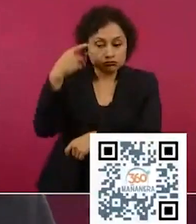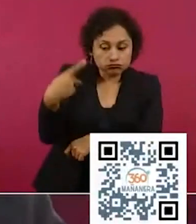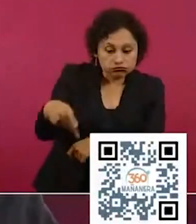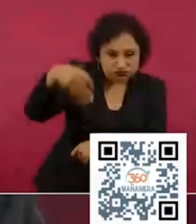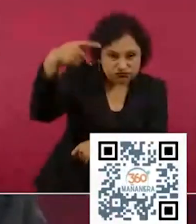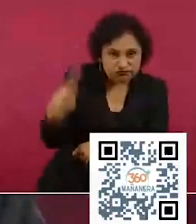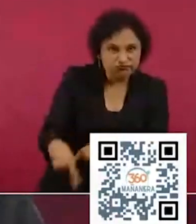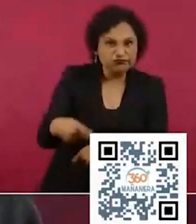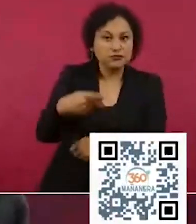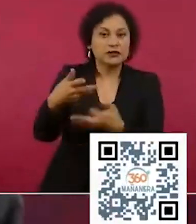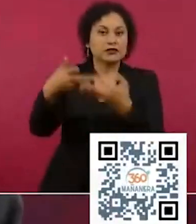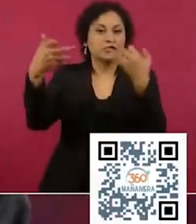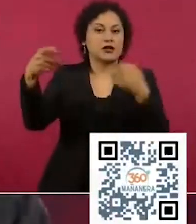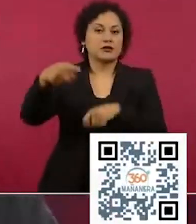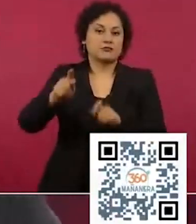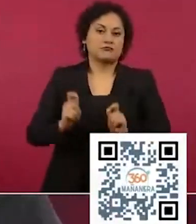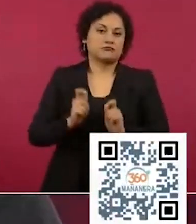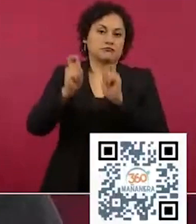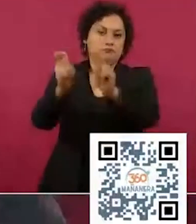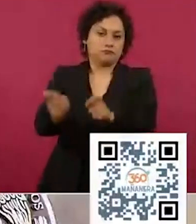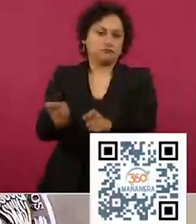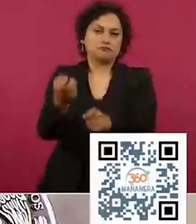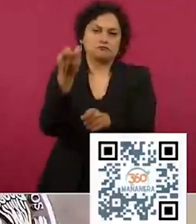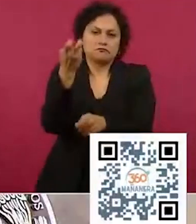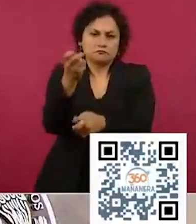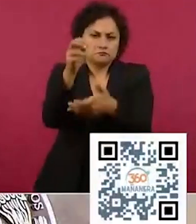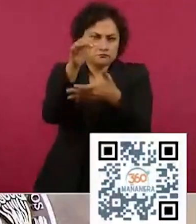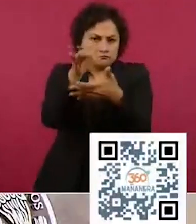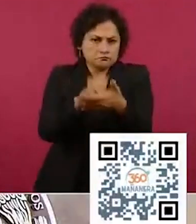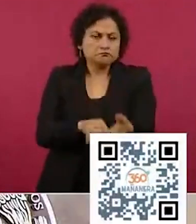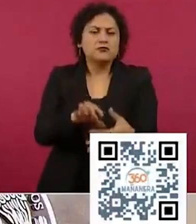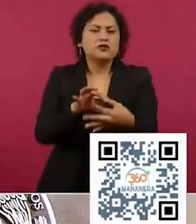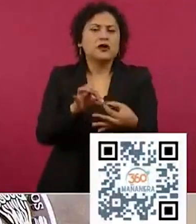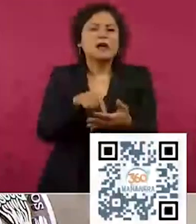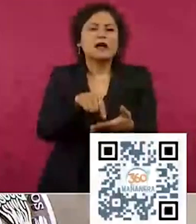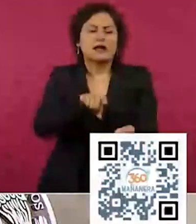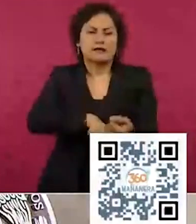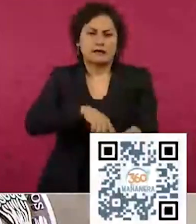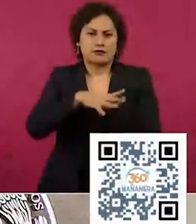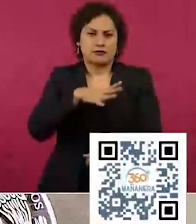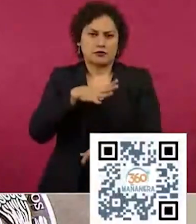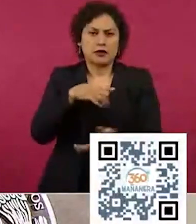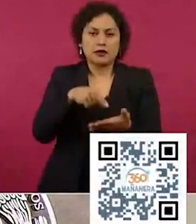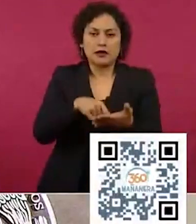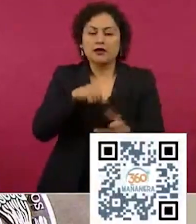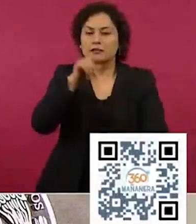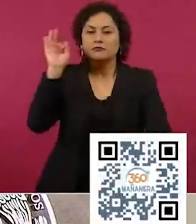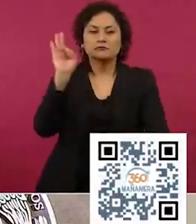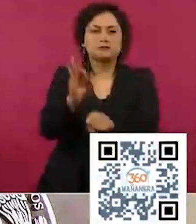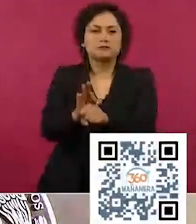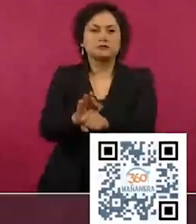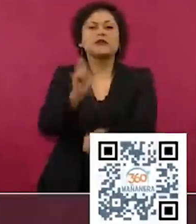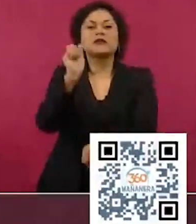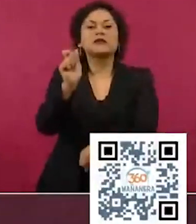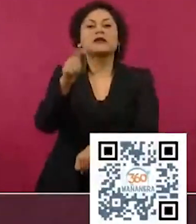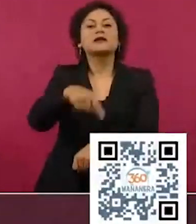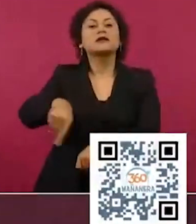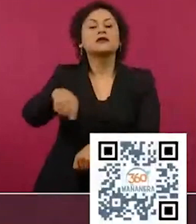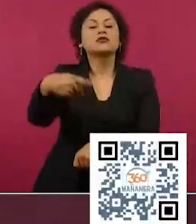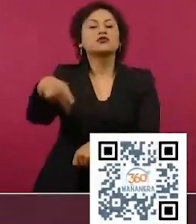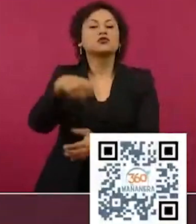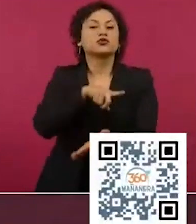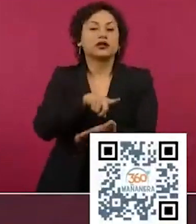comunidades indígenas establece todo un procedimiento para por ejemplo garantizar el derecho